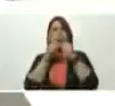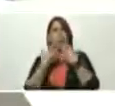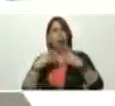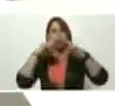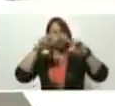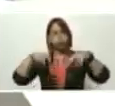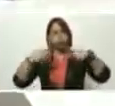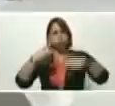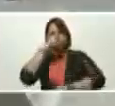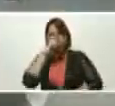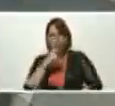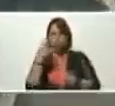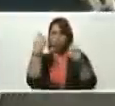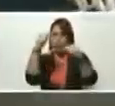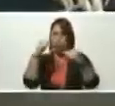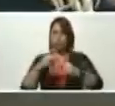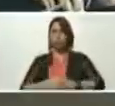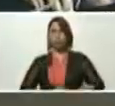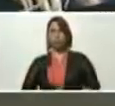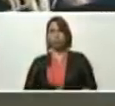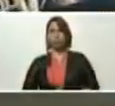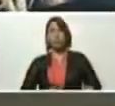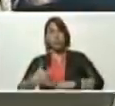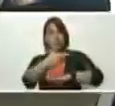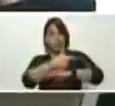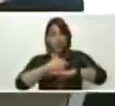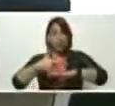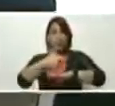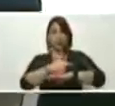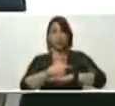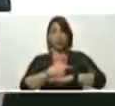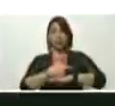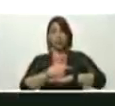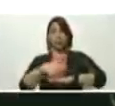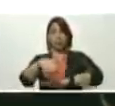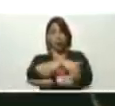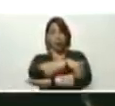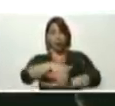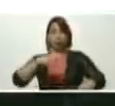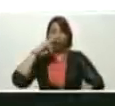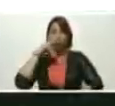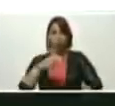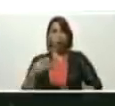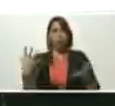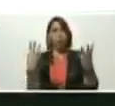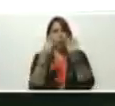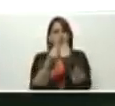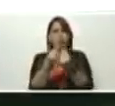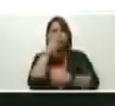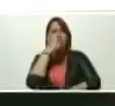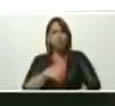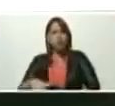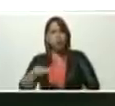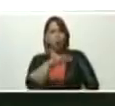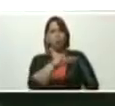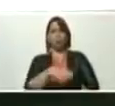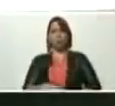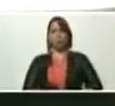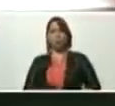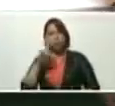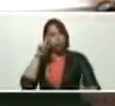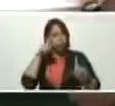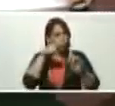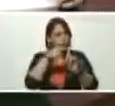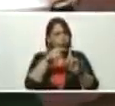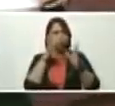época, una nueva etapa de gobierno en la calle, con el pueblo, desde el pueblo,